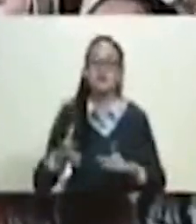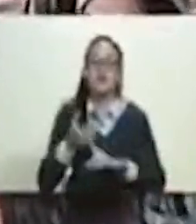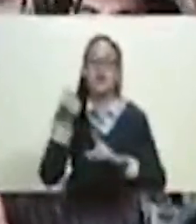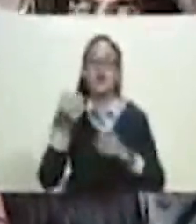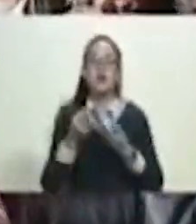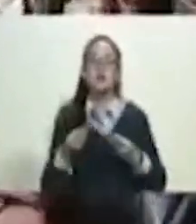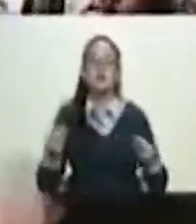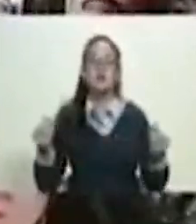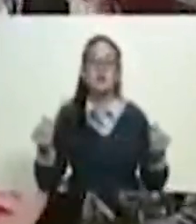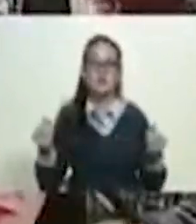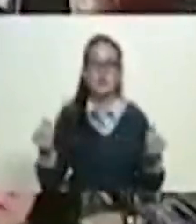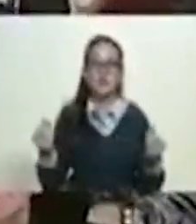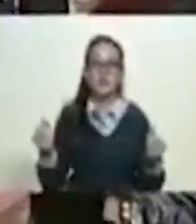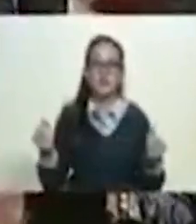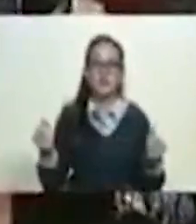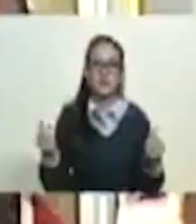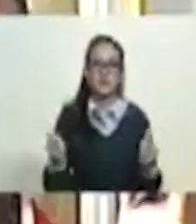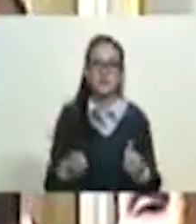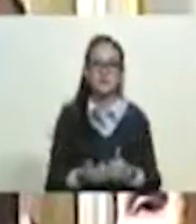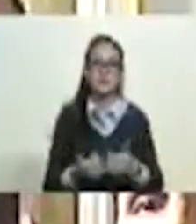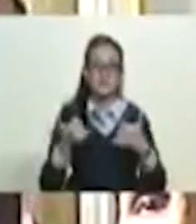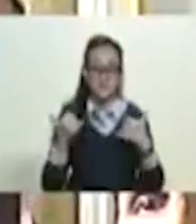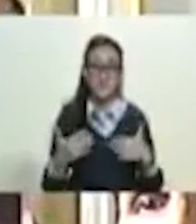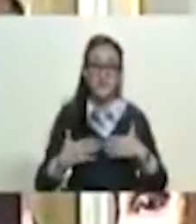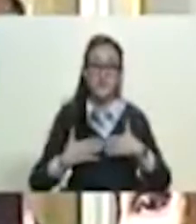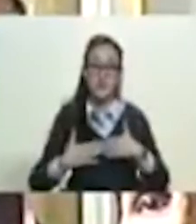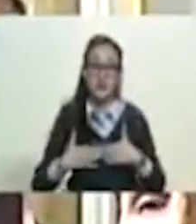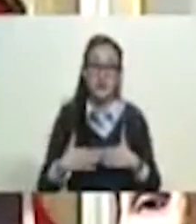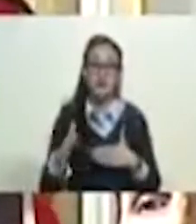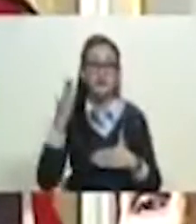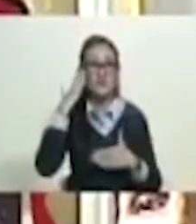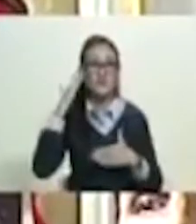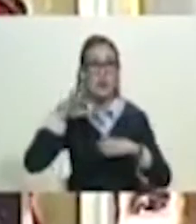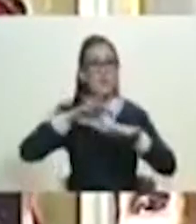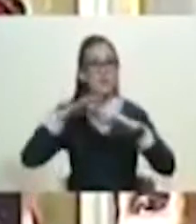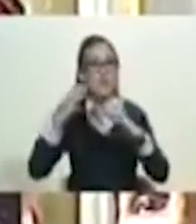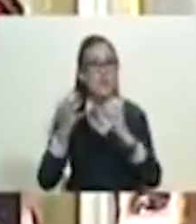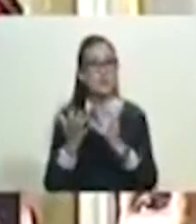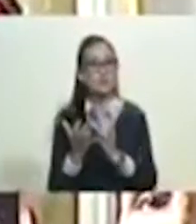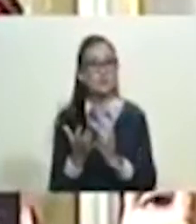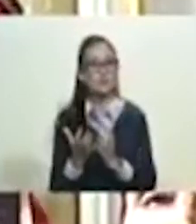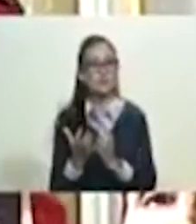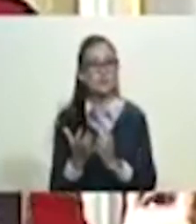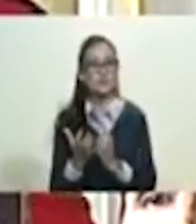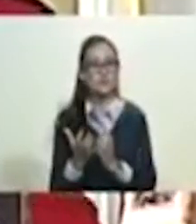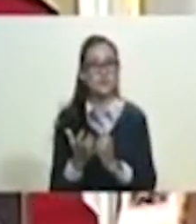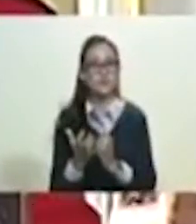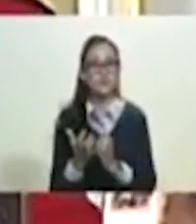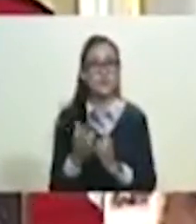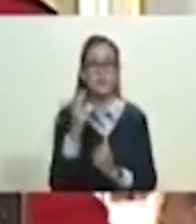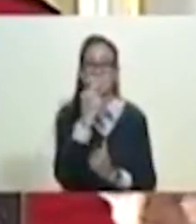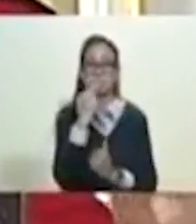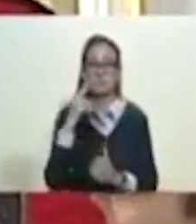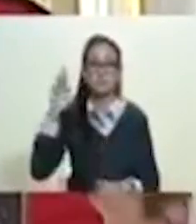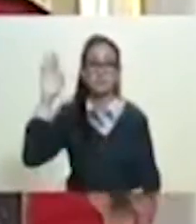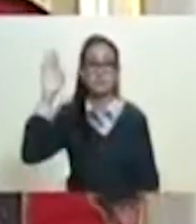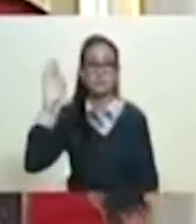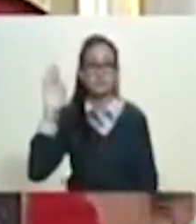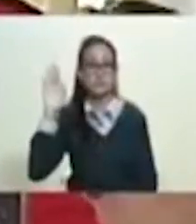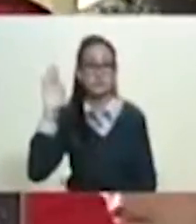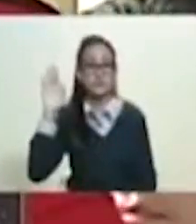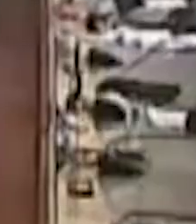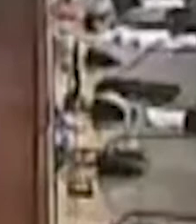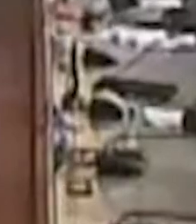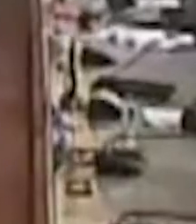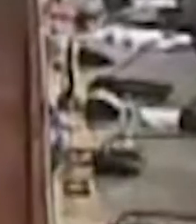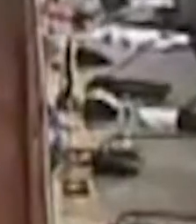y se ejemplificará con la organización de estados américanos que no ha logrado una postura común respecto a venezuela por